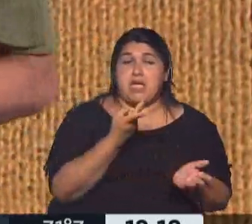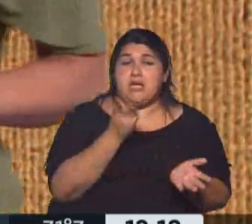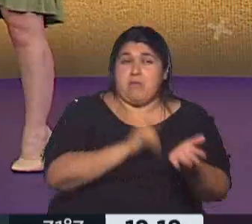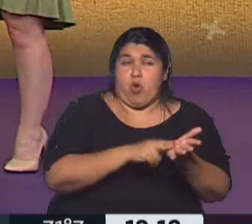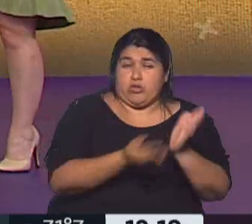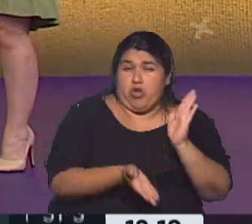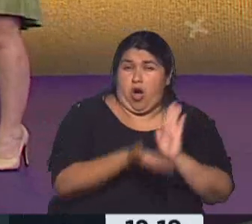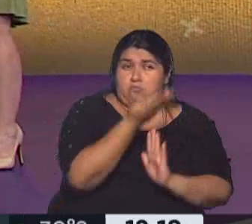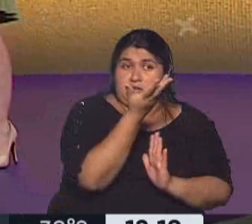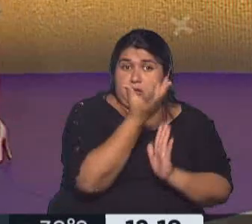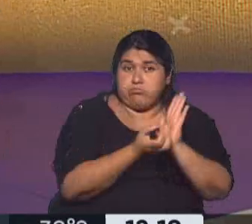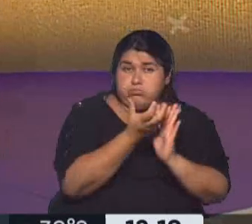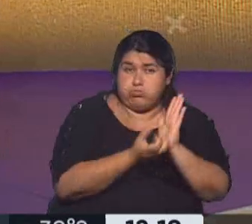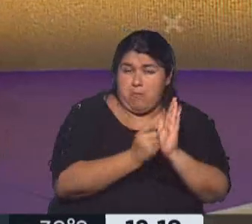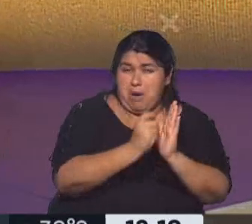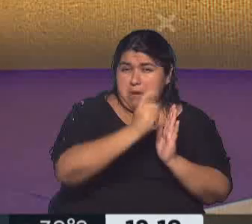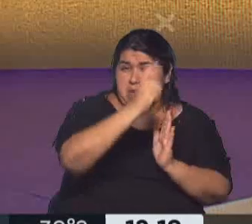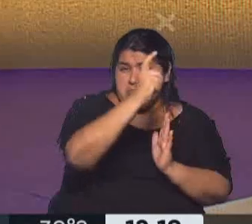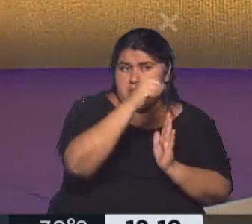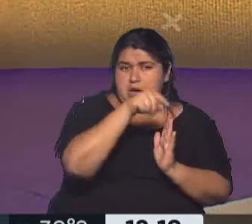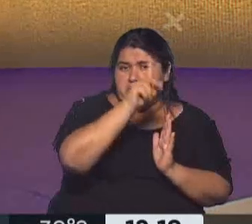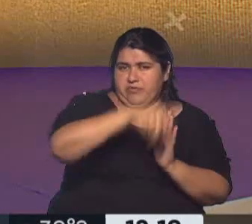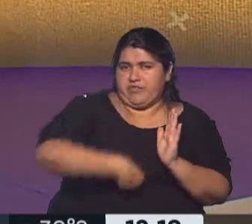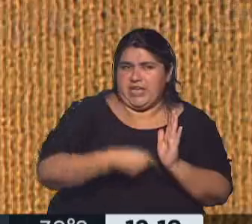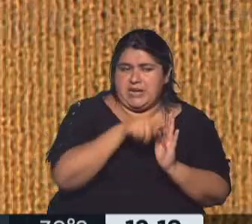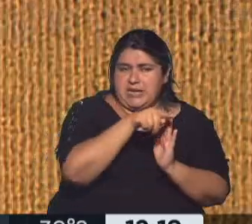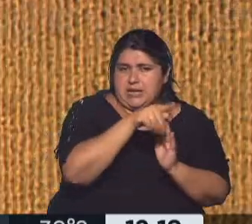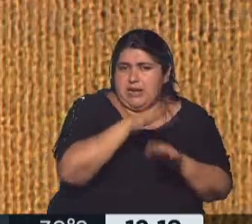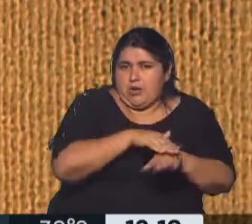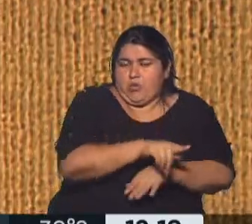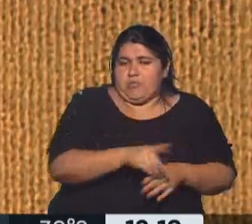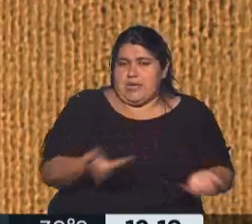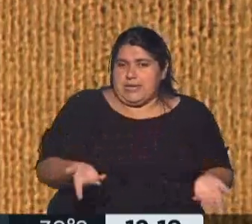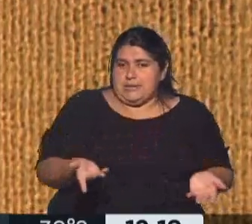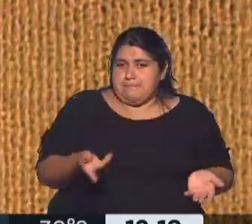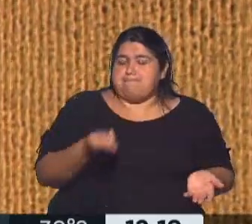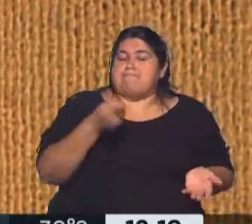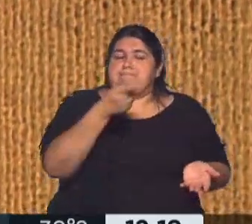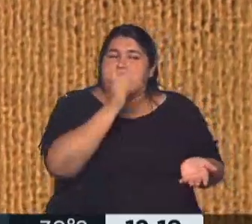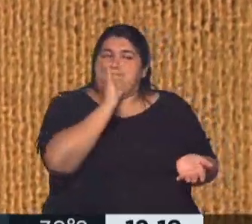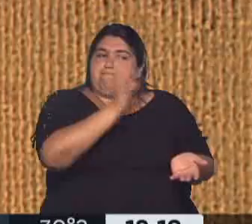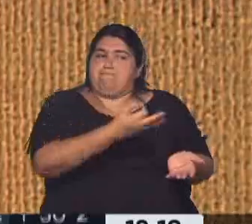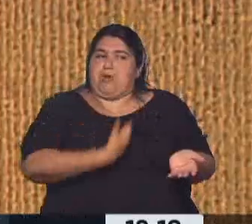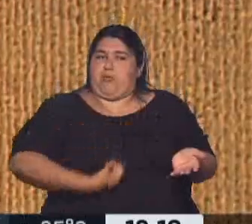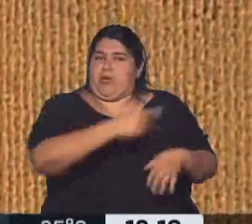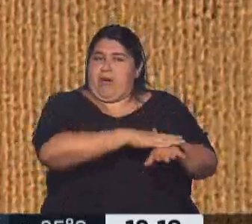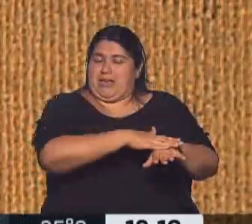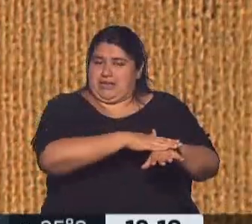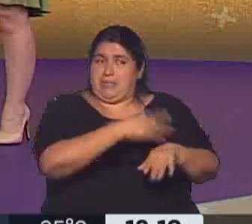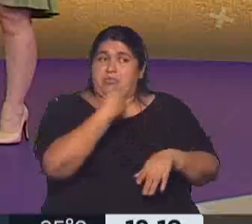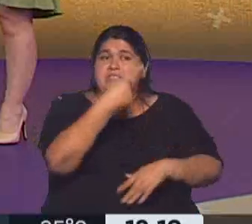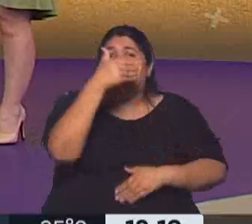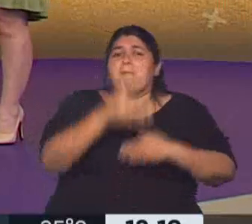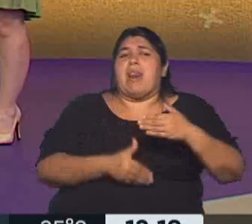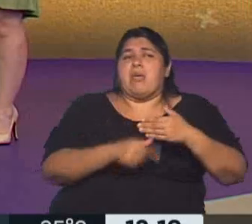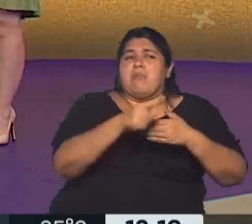resistió. Claramente le está echando la culpa acá al gobierno de Macri. Dice, el gobierno de Macri no quiso cruzar determinados